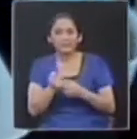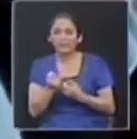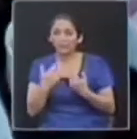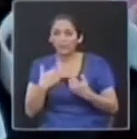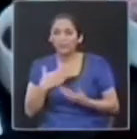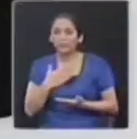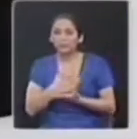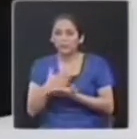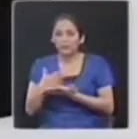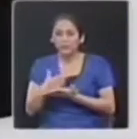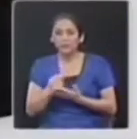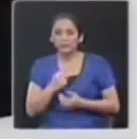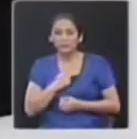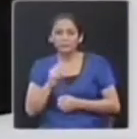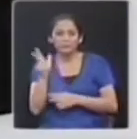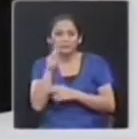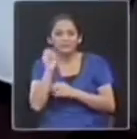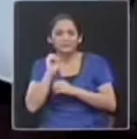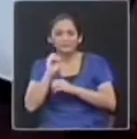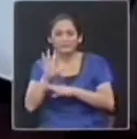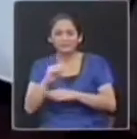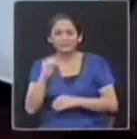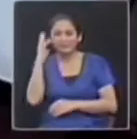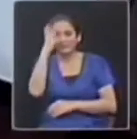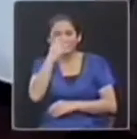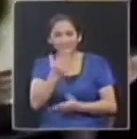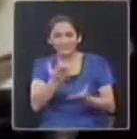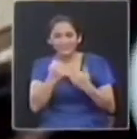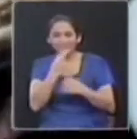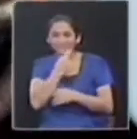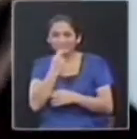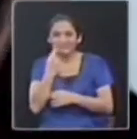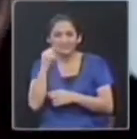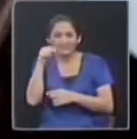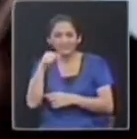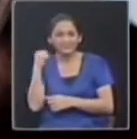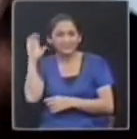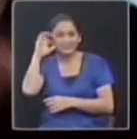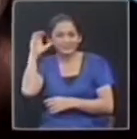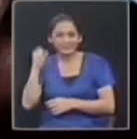cautiva e invita a crear atractivos rincones para disfrutar de imágenes, fragancias y sabores.